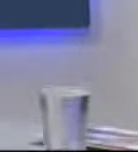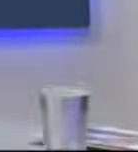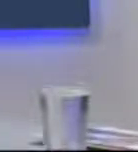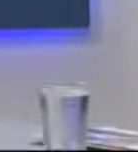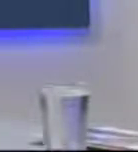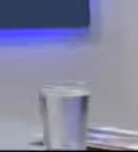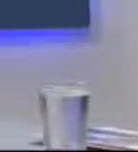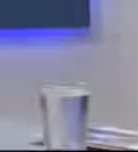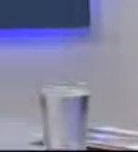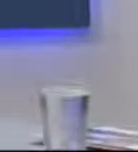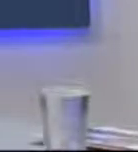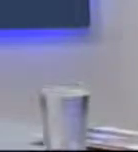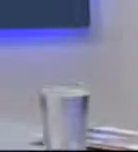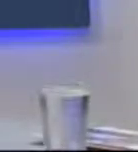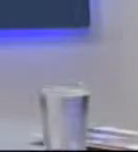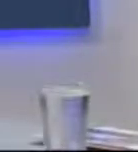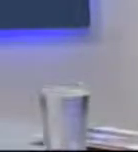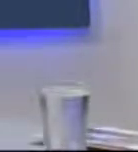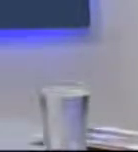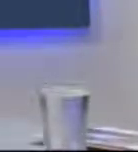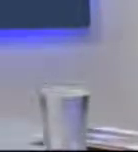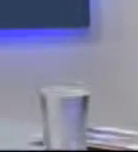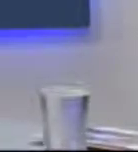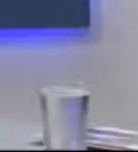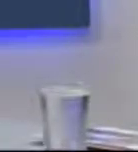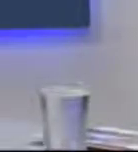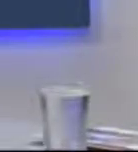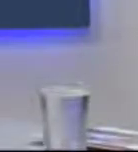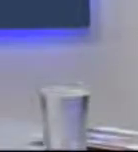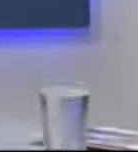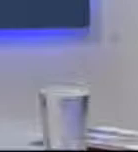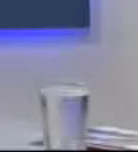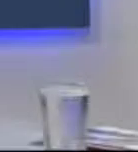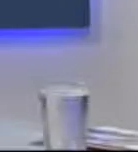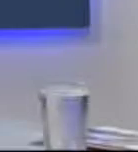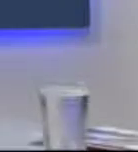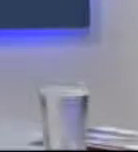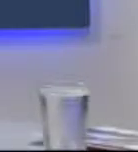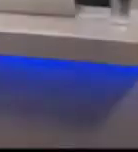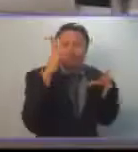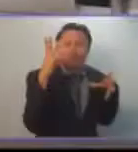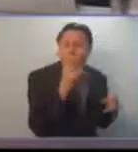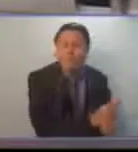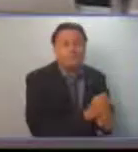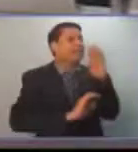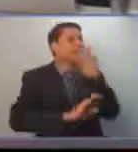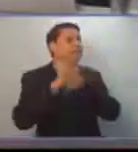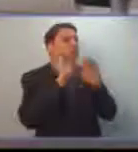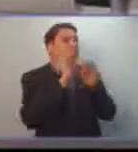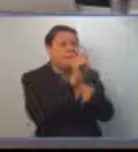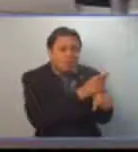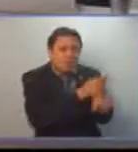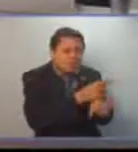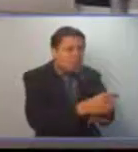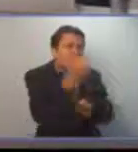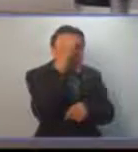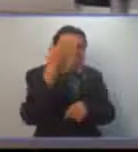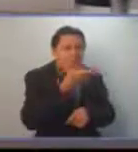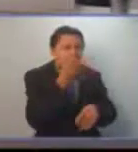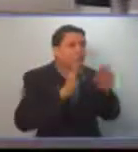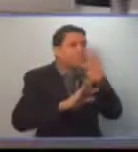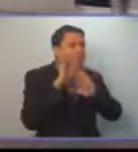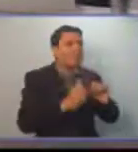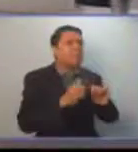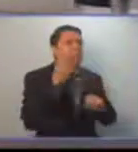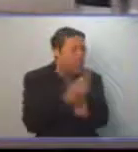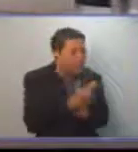¿verdad? Esa capacidad de síntesis suya también, porque tantos años resumirlo en pocos minutos, pero de verdad que es parte de la historia lo que estamos viendo. Sin